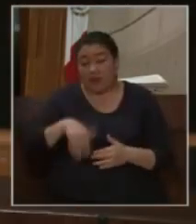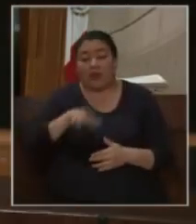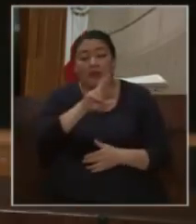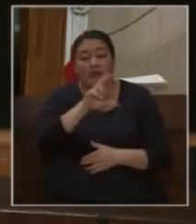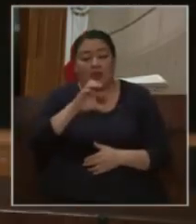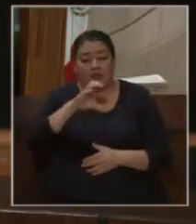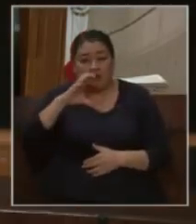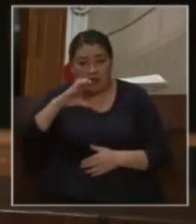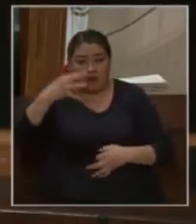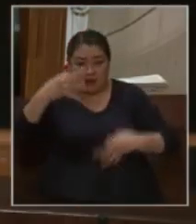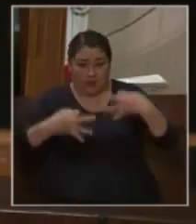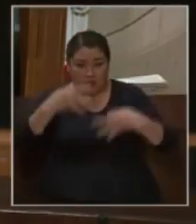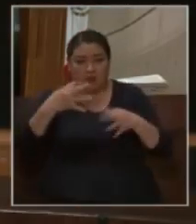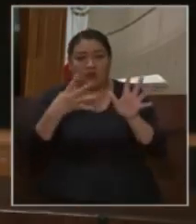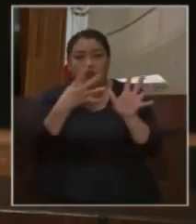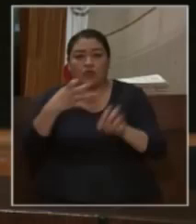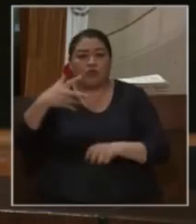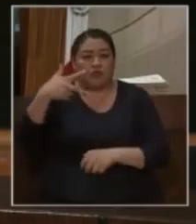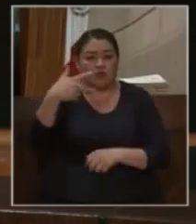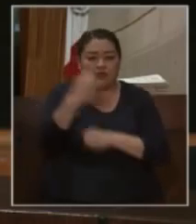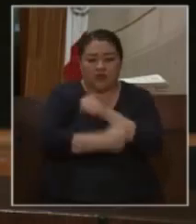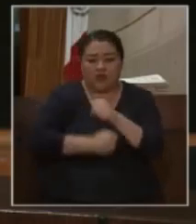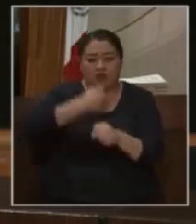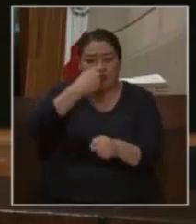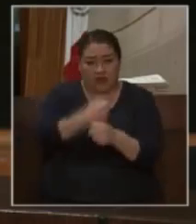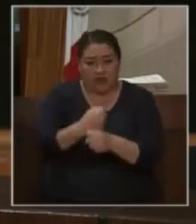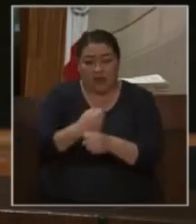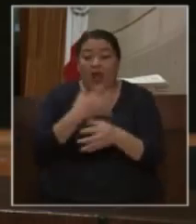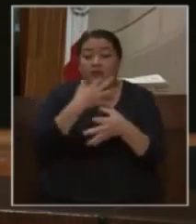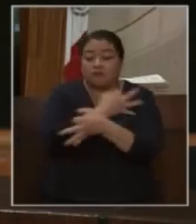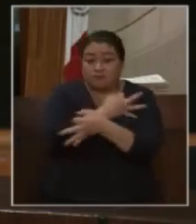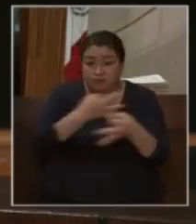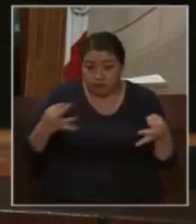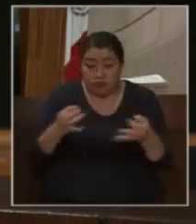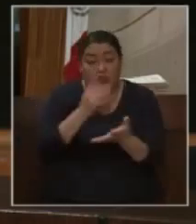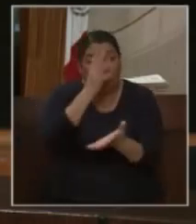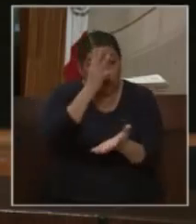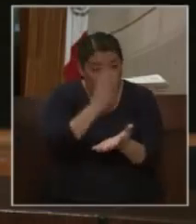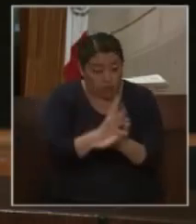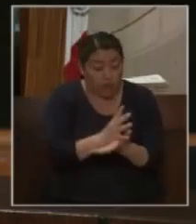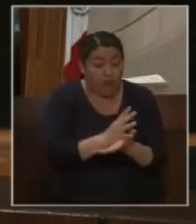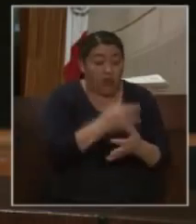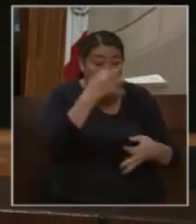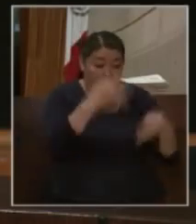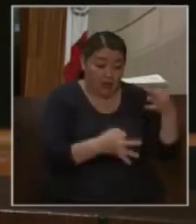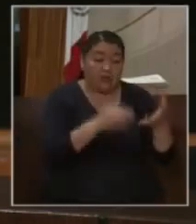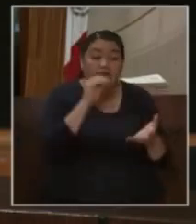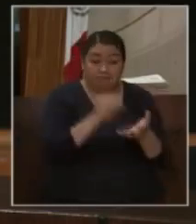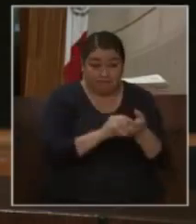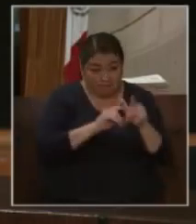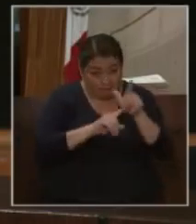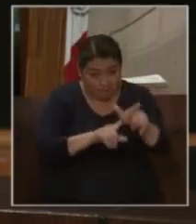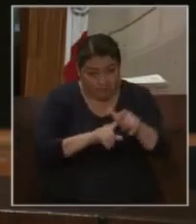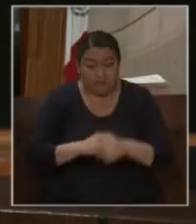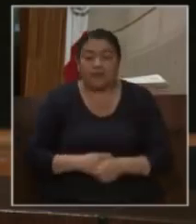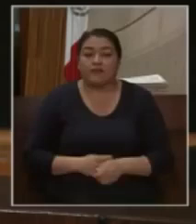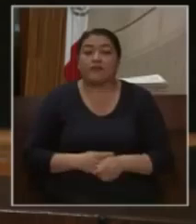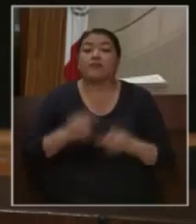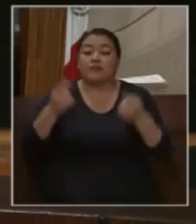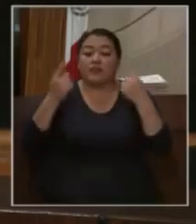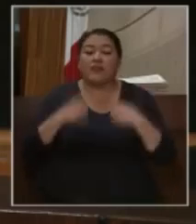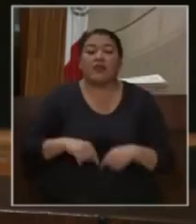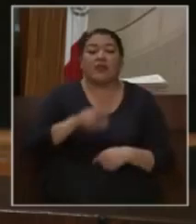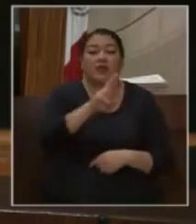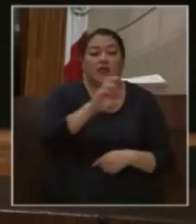de reconsideración 908 de este año, se resuelve único, se confirma la sentencia impugnada. En